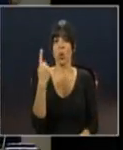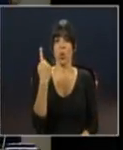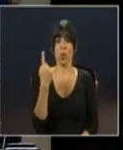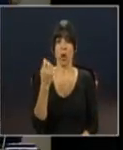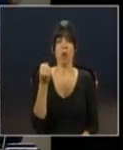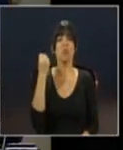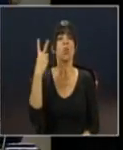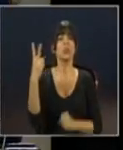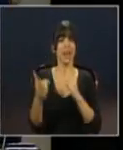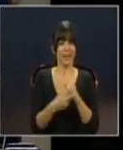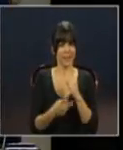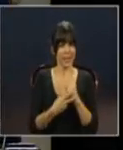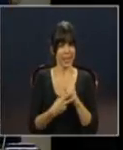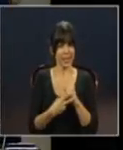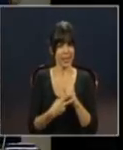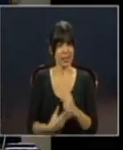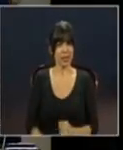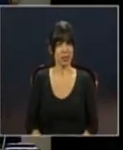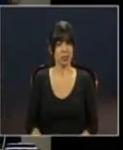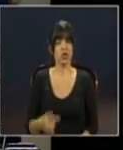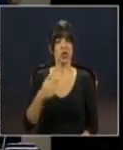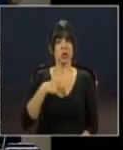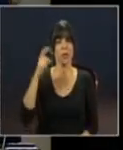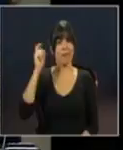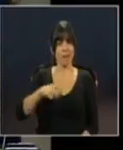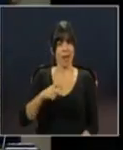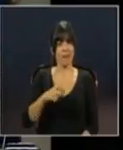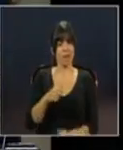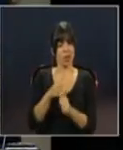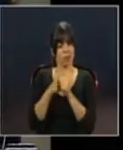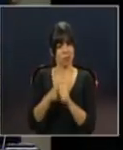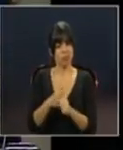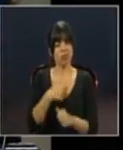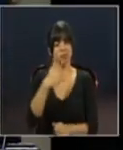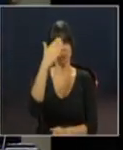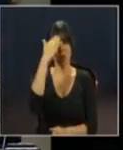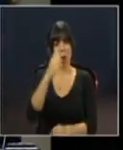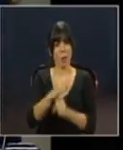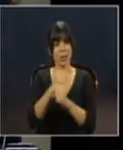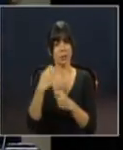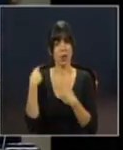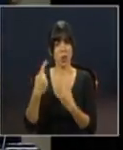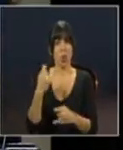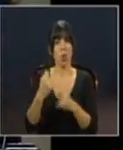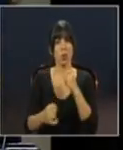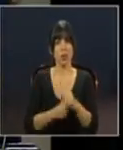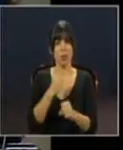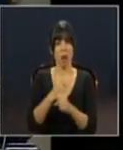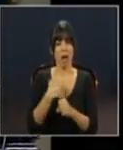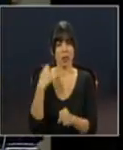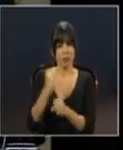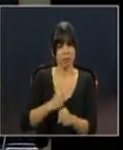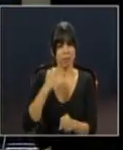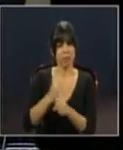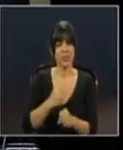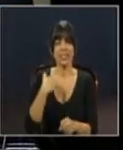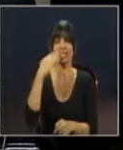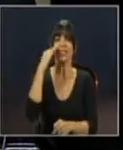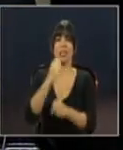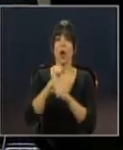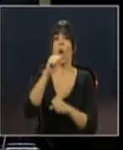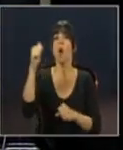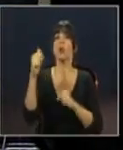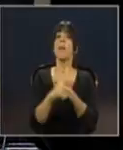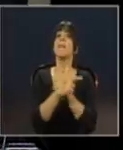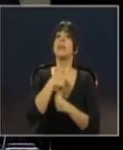sino muchas veces en que he tenido que dar fe de ese convencimiento durante el último año. Estoy seguro que otros